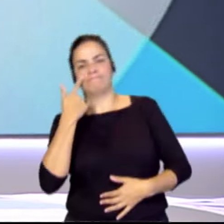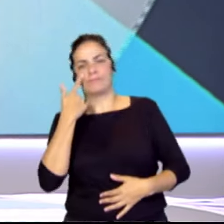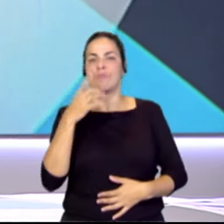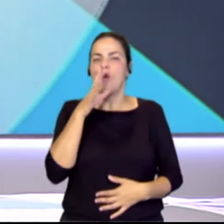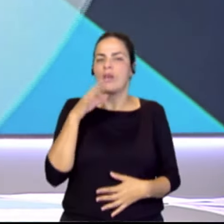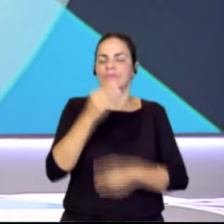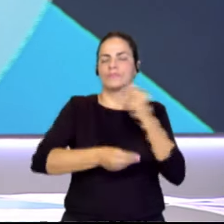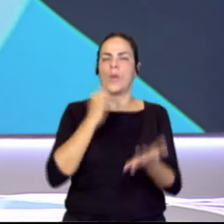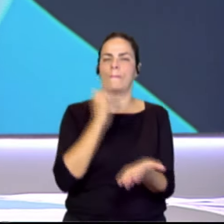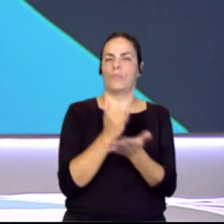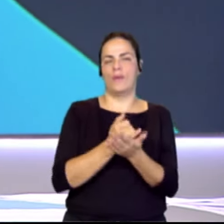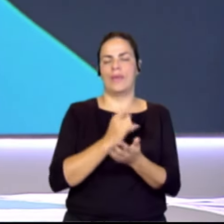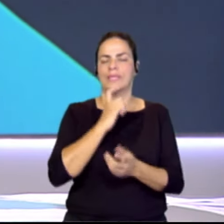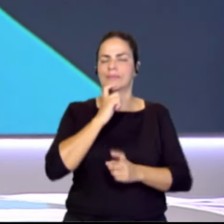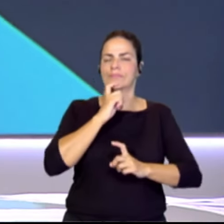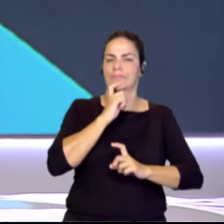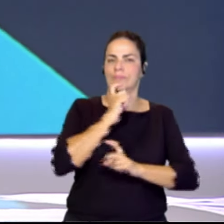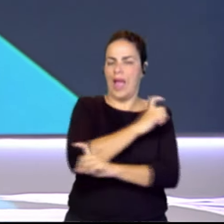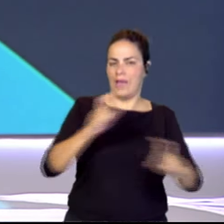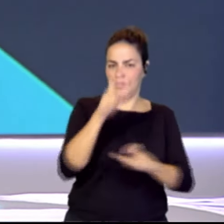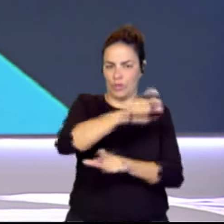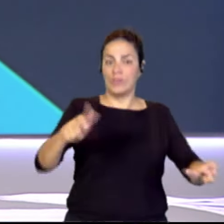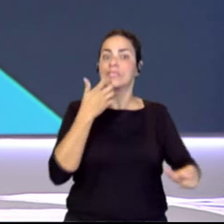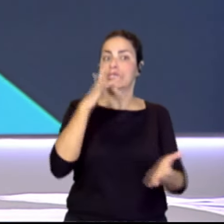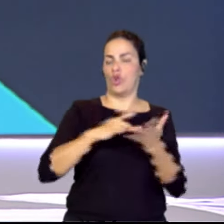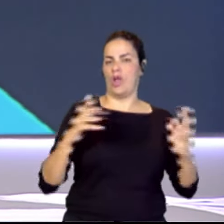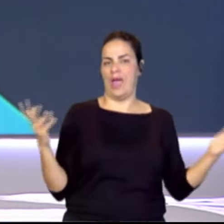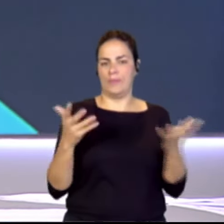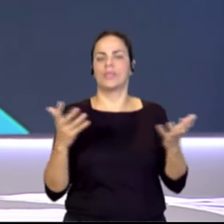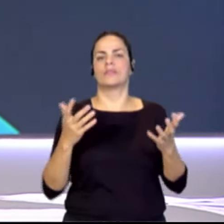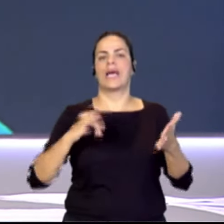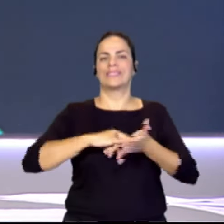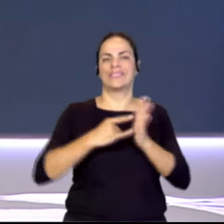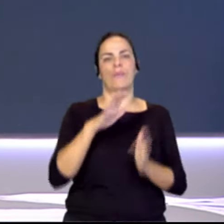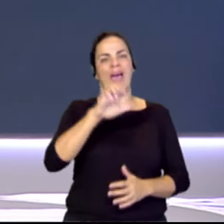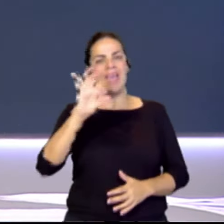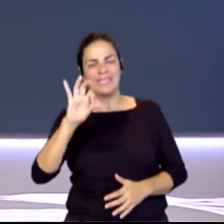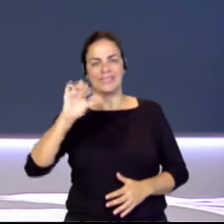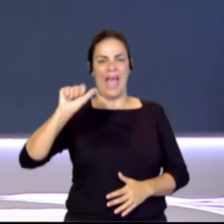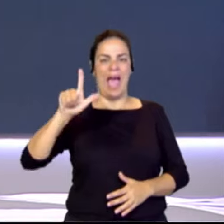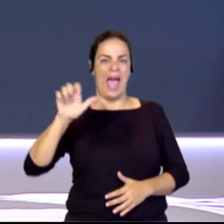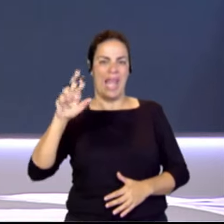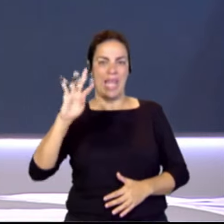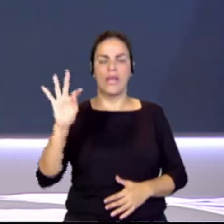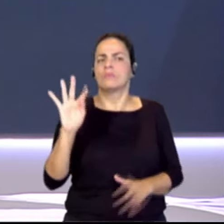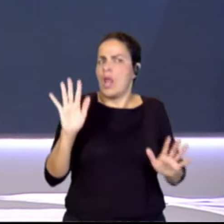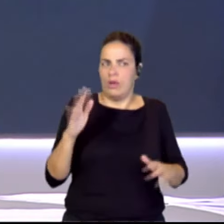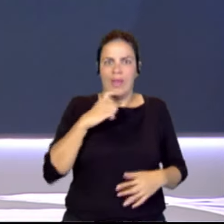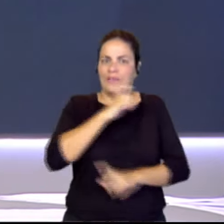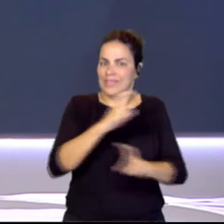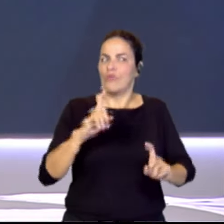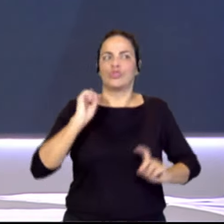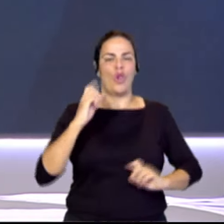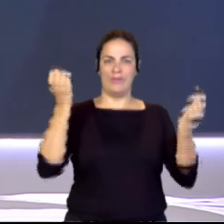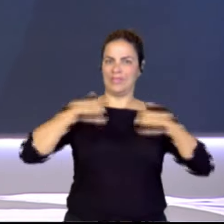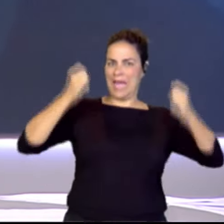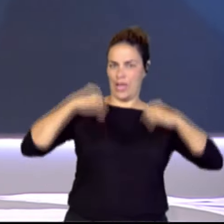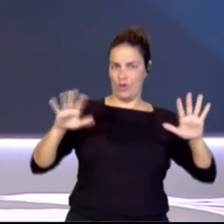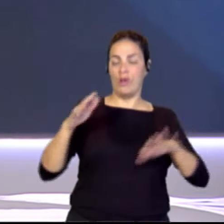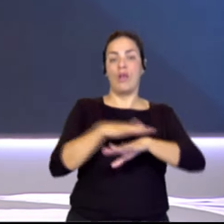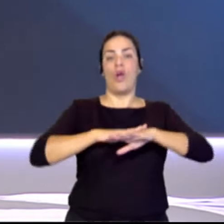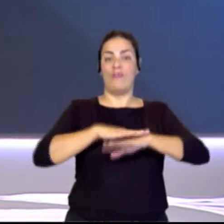población en caso de emergencia el sistema es aler insistimos en que es solo un ensayo el gobierno regional va a enviar